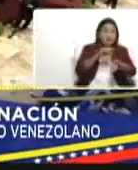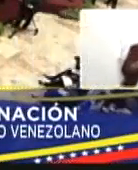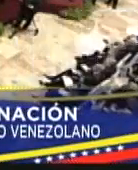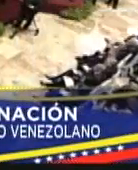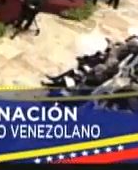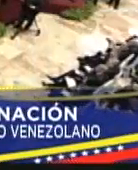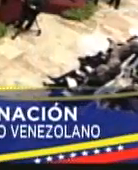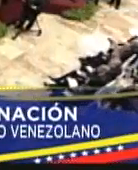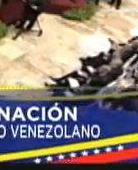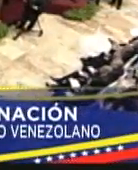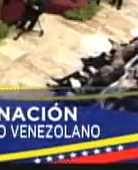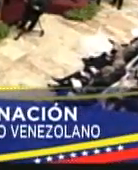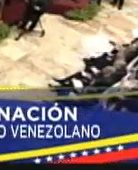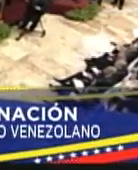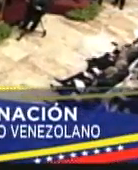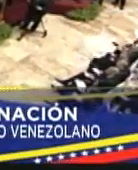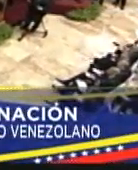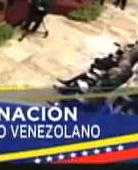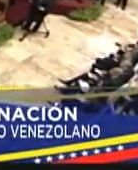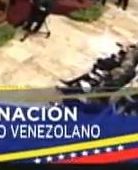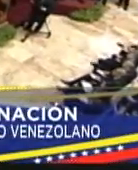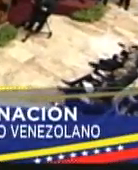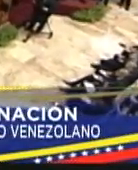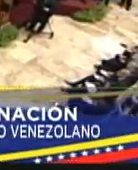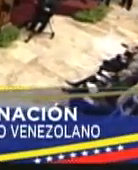que preguntarse HM